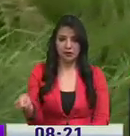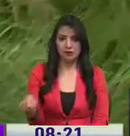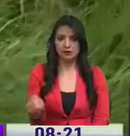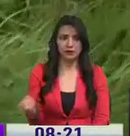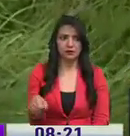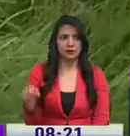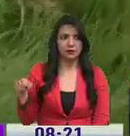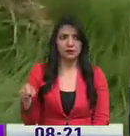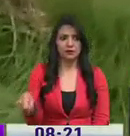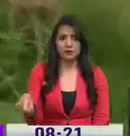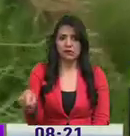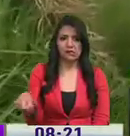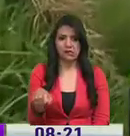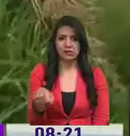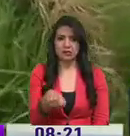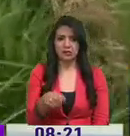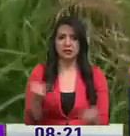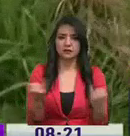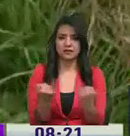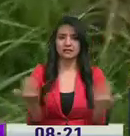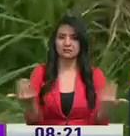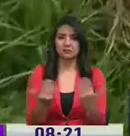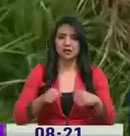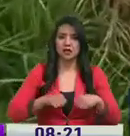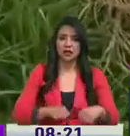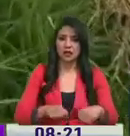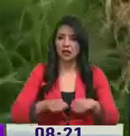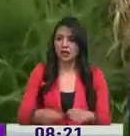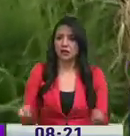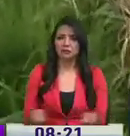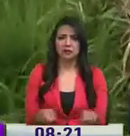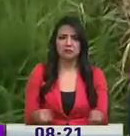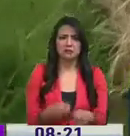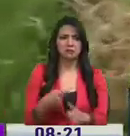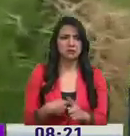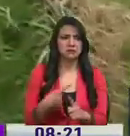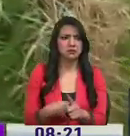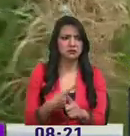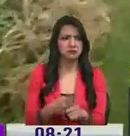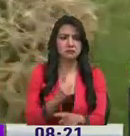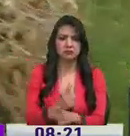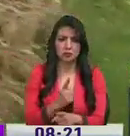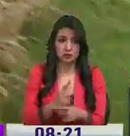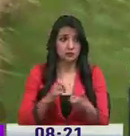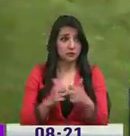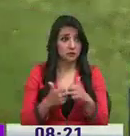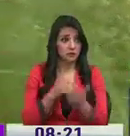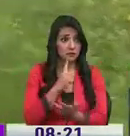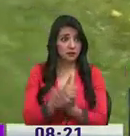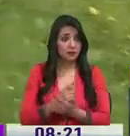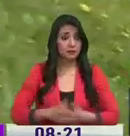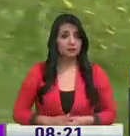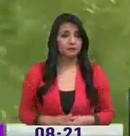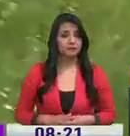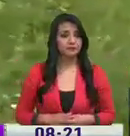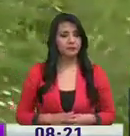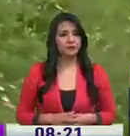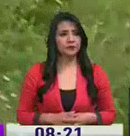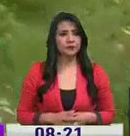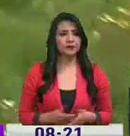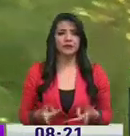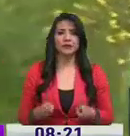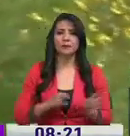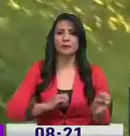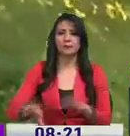siquiera aquí se ha podado el césped en varios meses y de allí también que tienen un sinnúmero de inconvenientes. Uno de ellos también es la acumulación